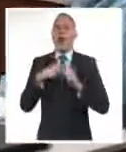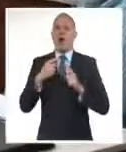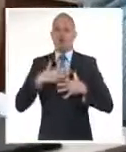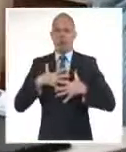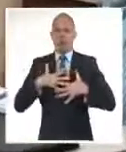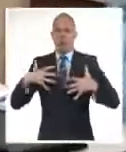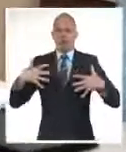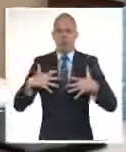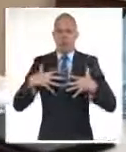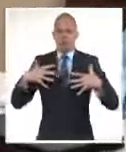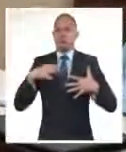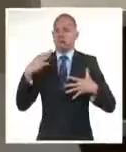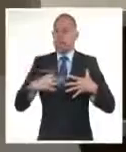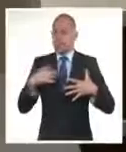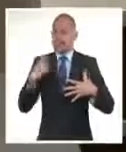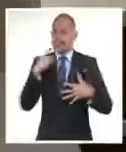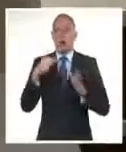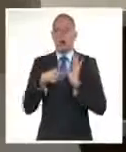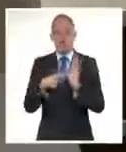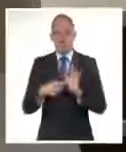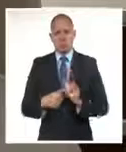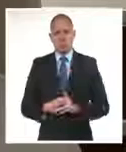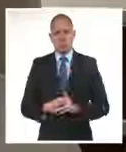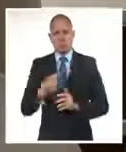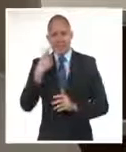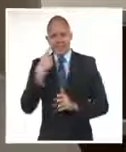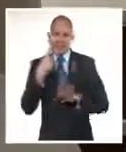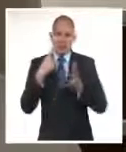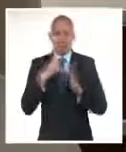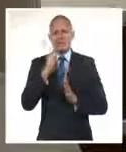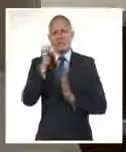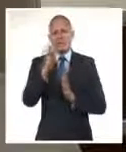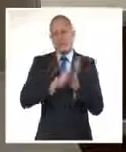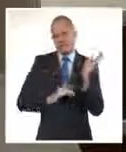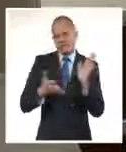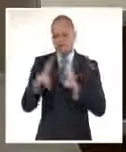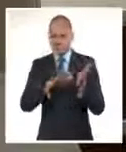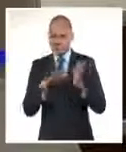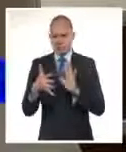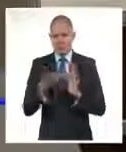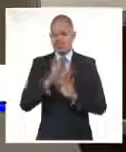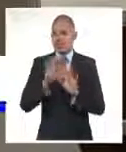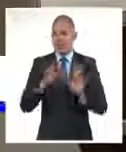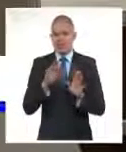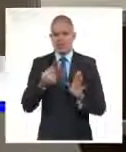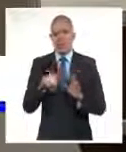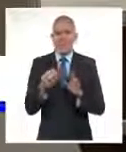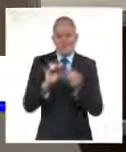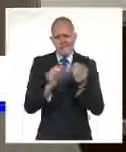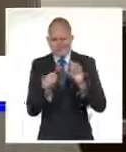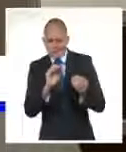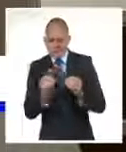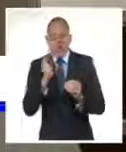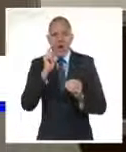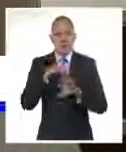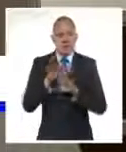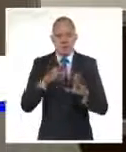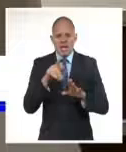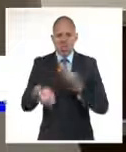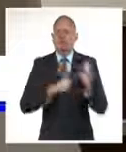Parque Científico Tecnológico de La Habana. Prácticamente en 6-7 meses logramos levantar o desarrollar una primera versión del software